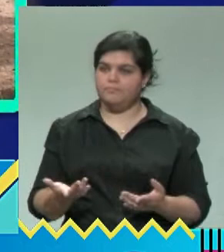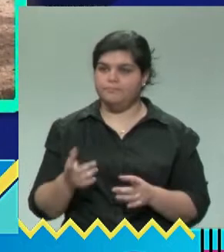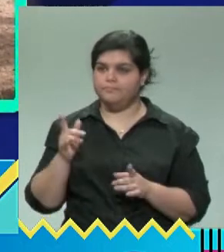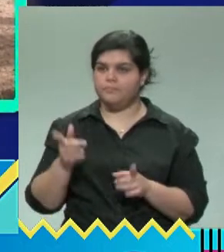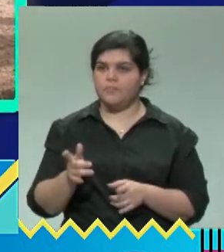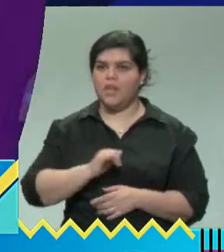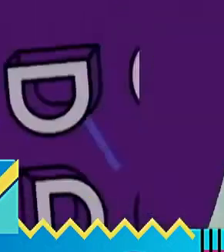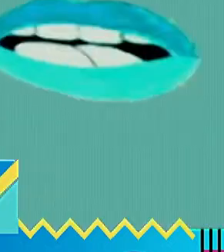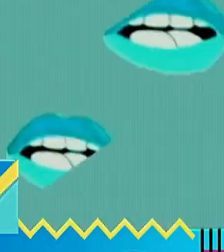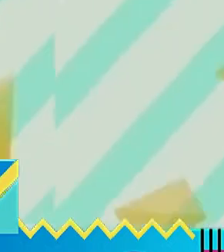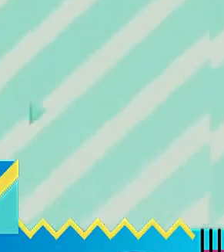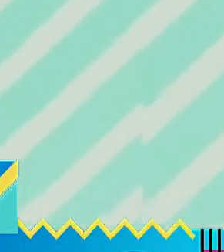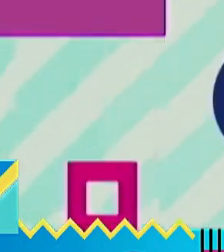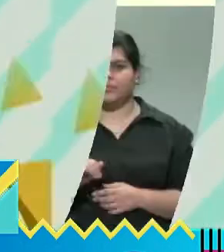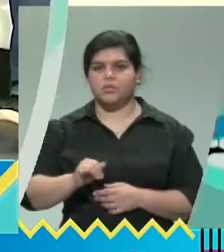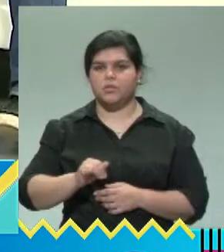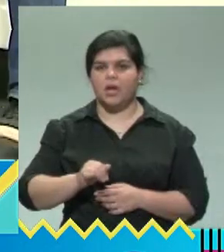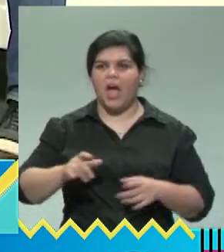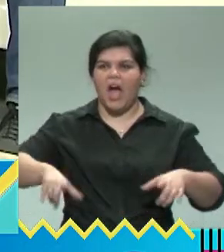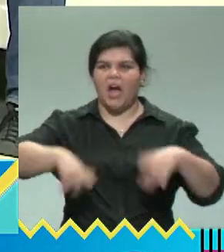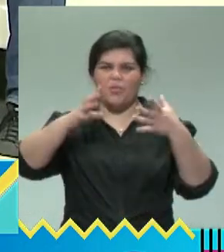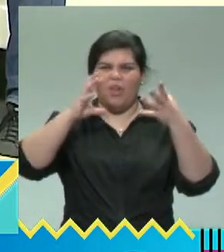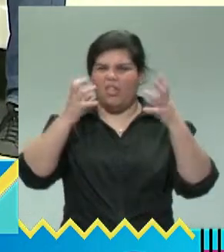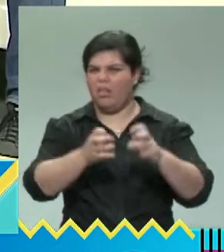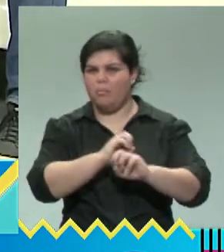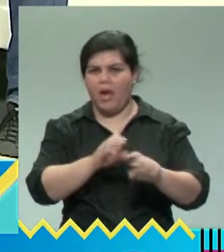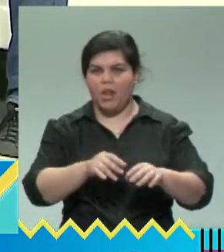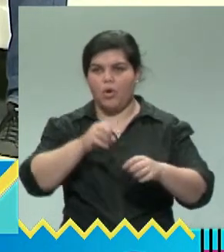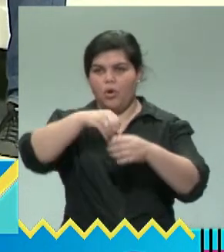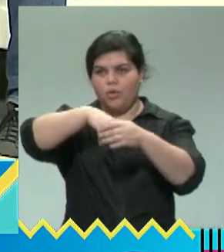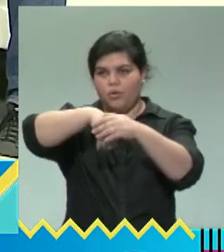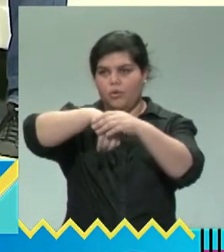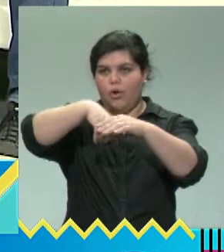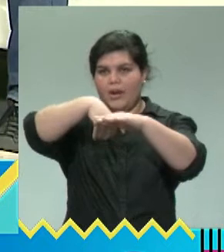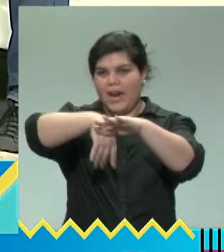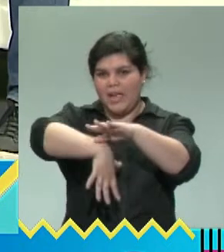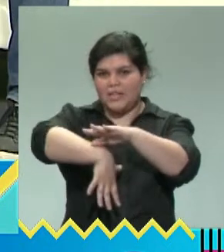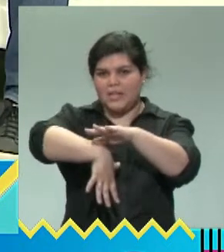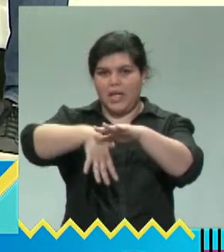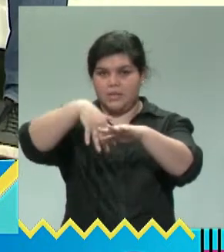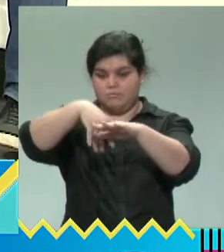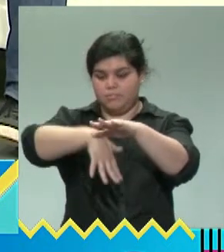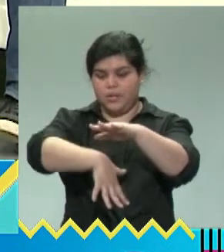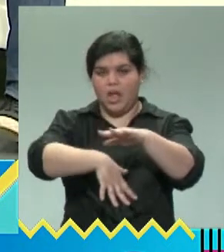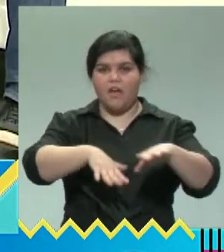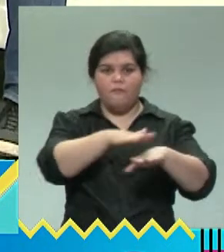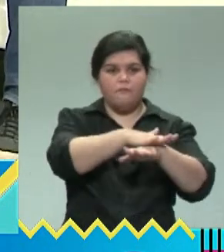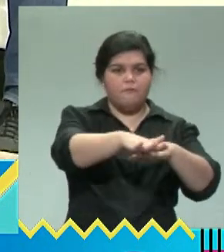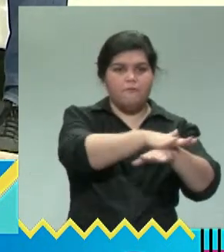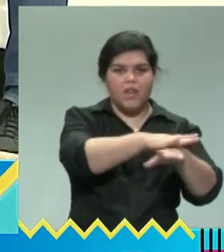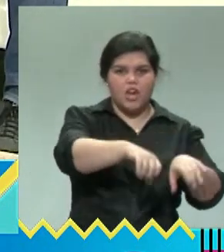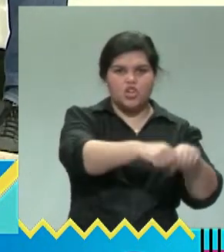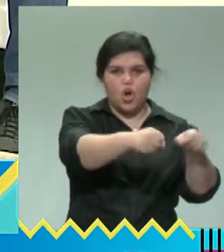cualquier persona pueda llegar a hacer por un árbol en mal estado, por raíces que están rompiendo una vereda, por ejemplo, ¿qué se puede hacer? ¿A